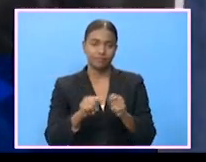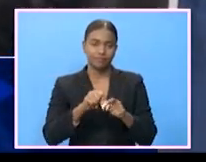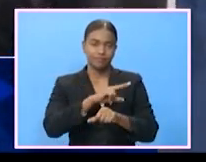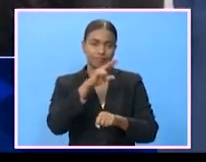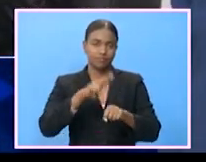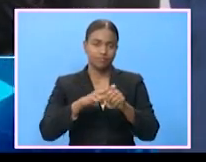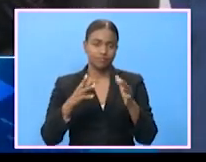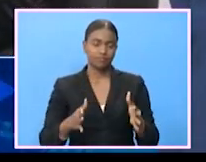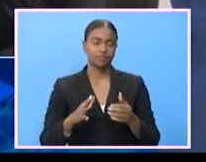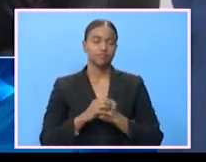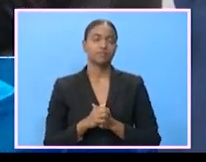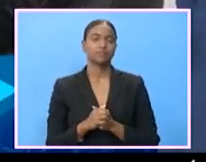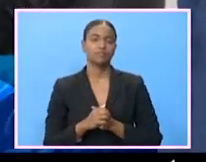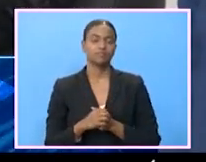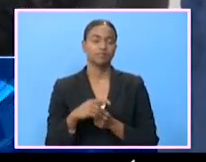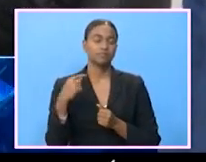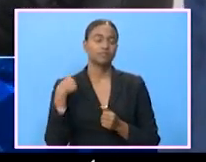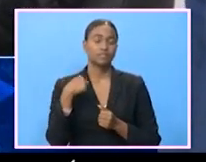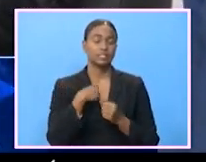Nosotros tenemos